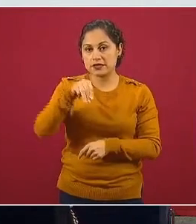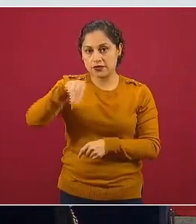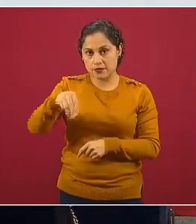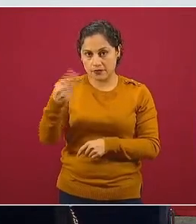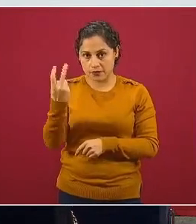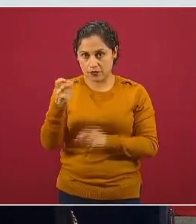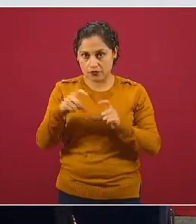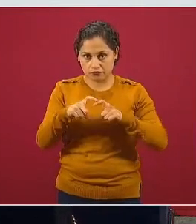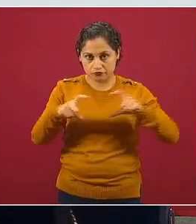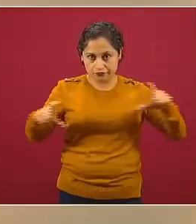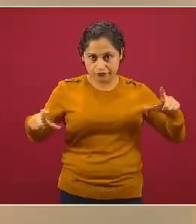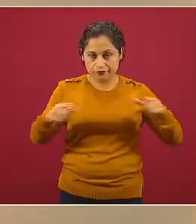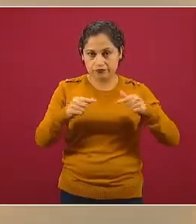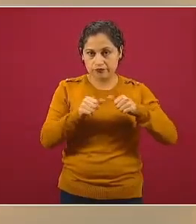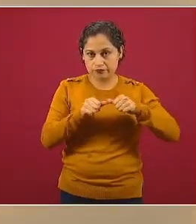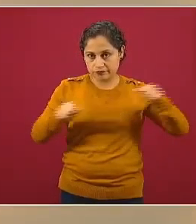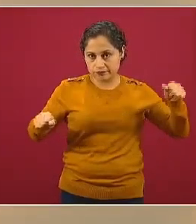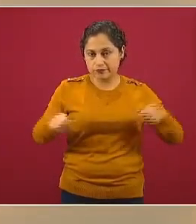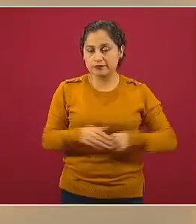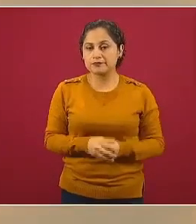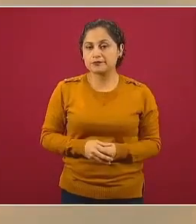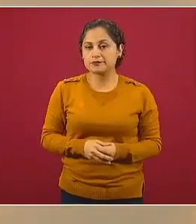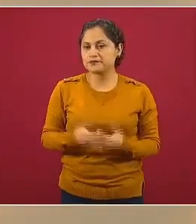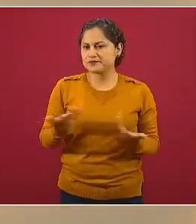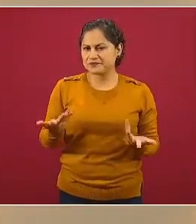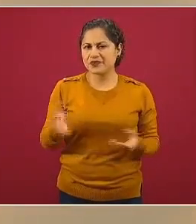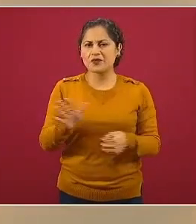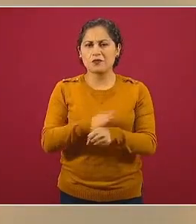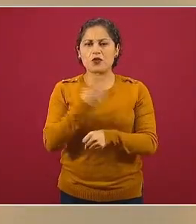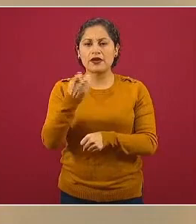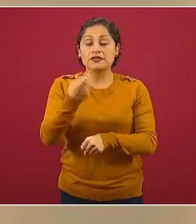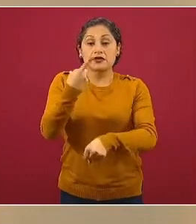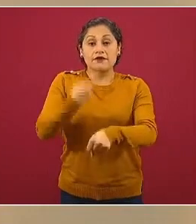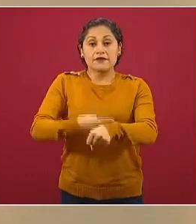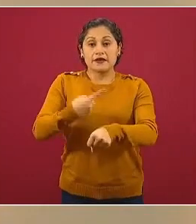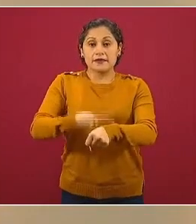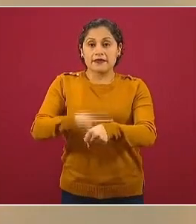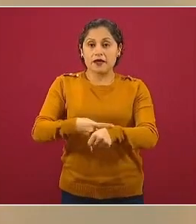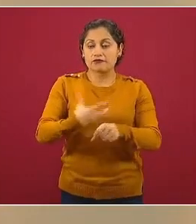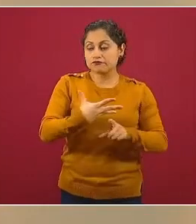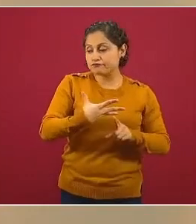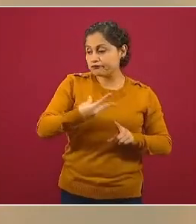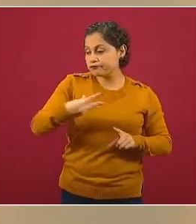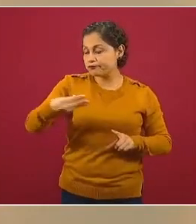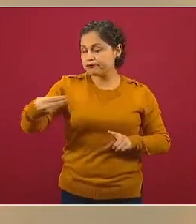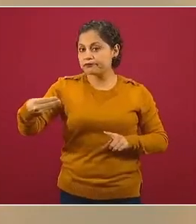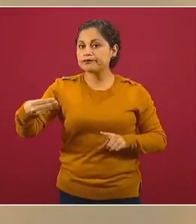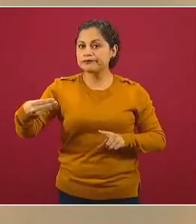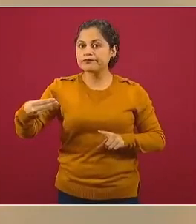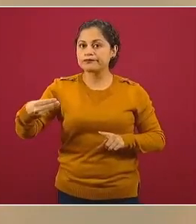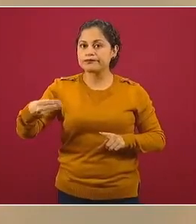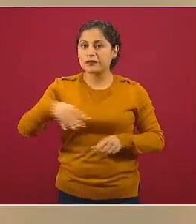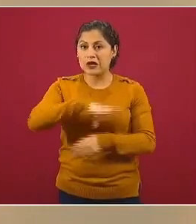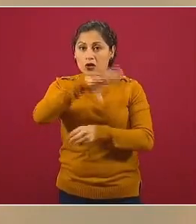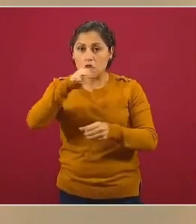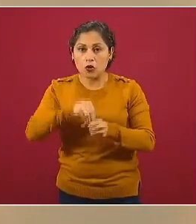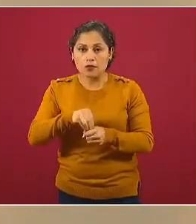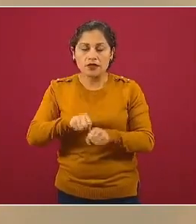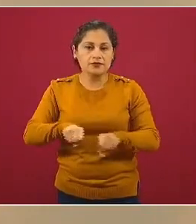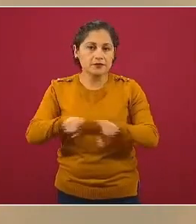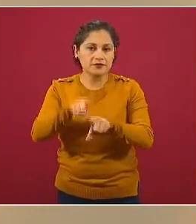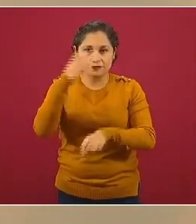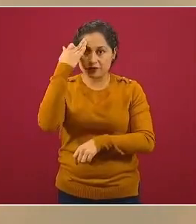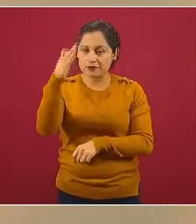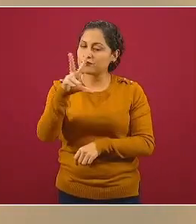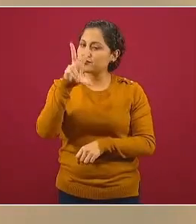Y se comportan las epidemias de manera aislada y pueden entrar en sincronía cuando